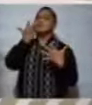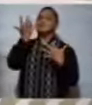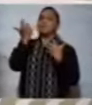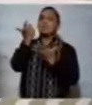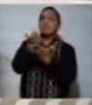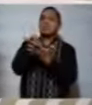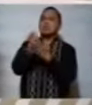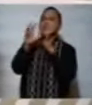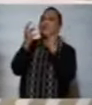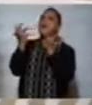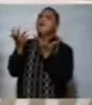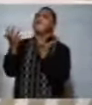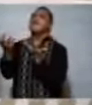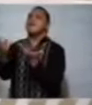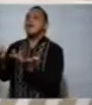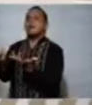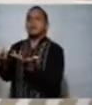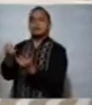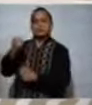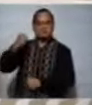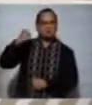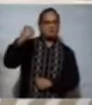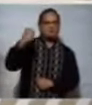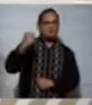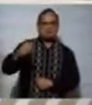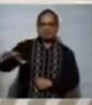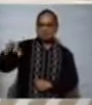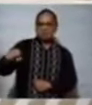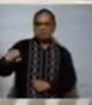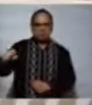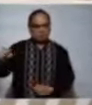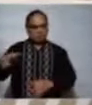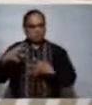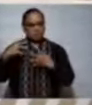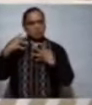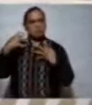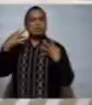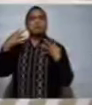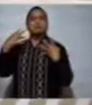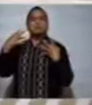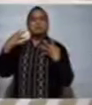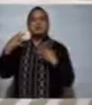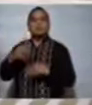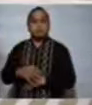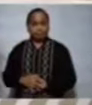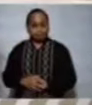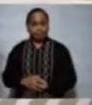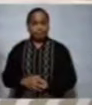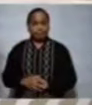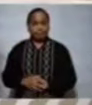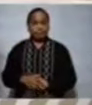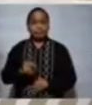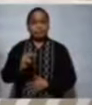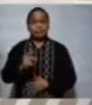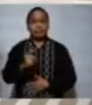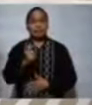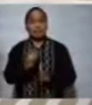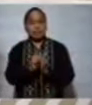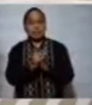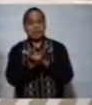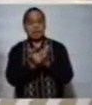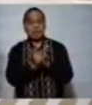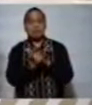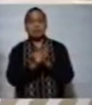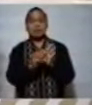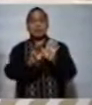el dinero, ese apego al poder, además, ¿no? Entonces, si alguien dice que su libro preferido era uno que se llamaba El